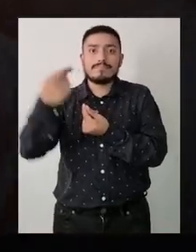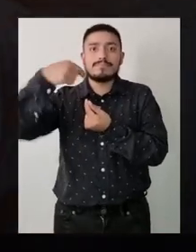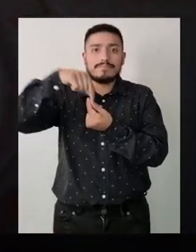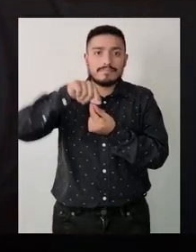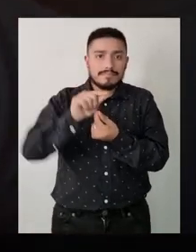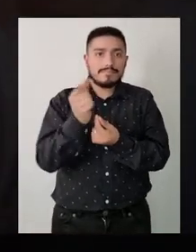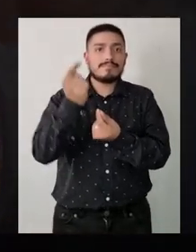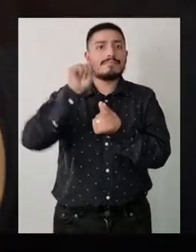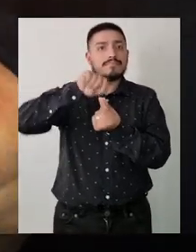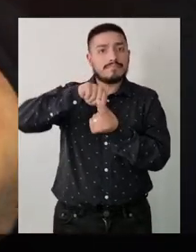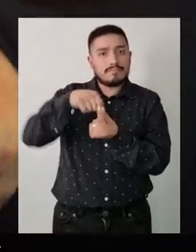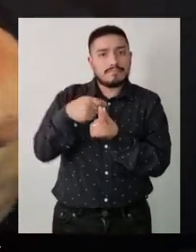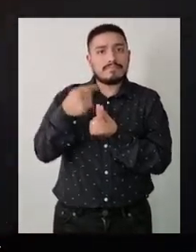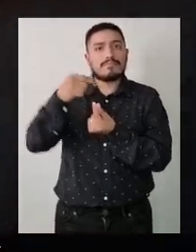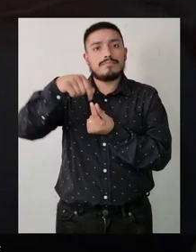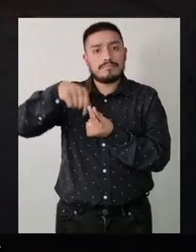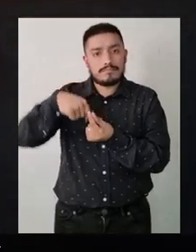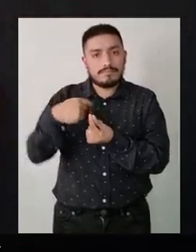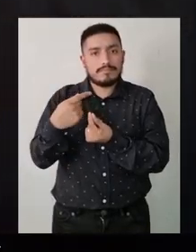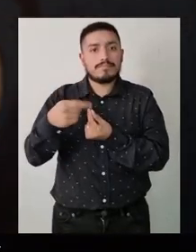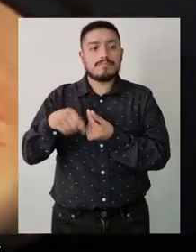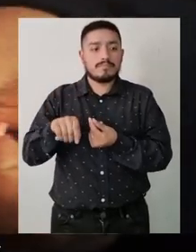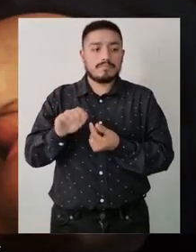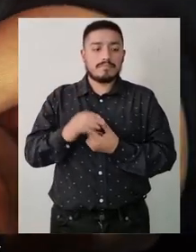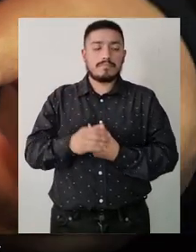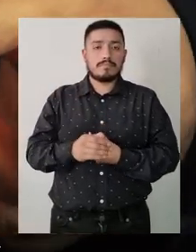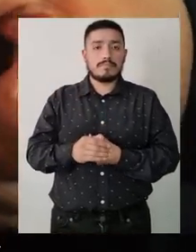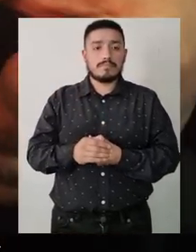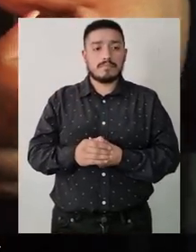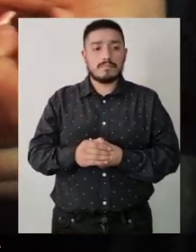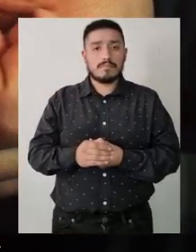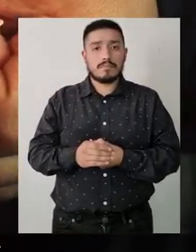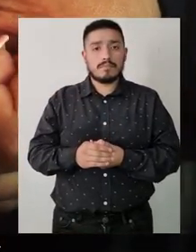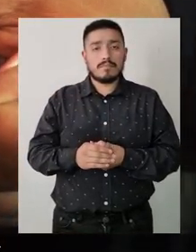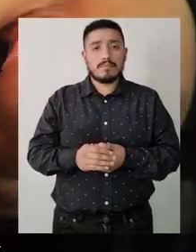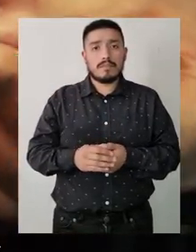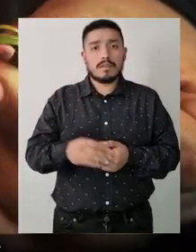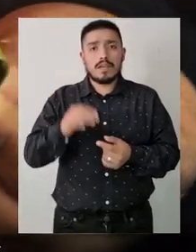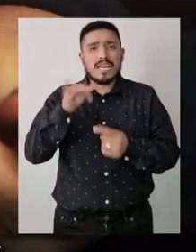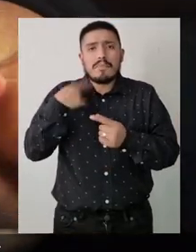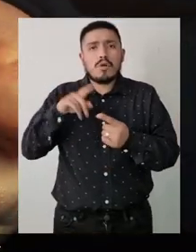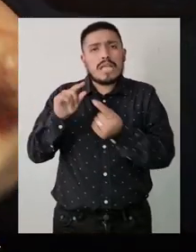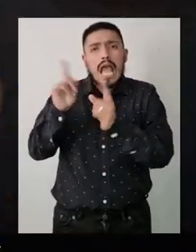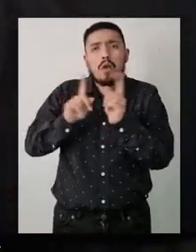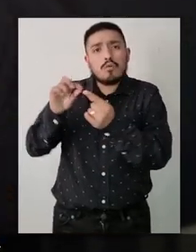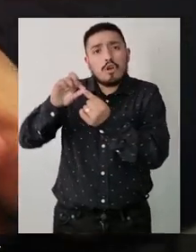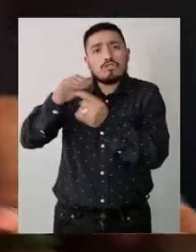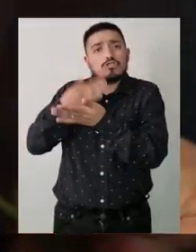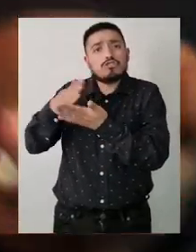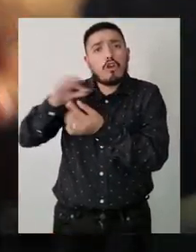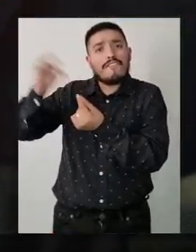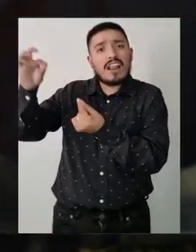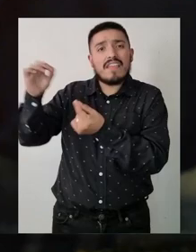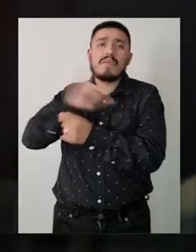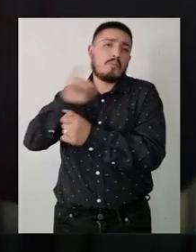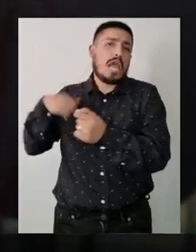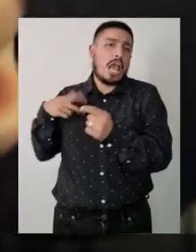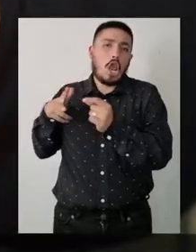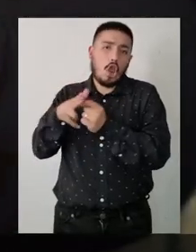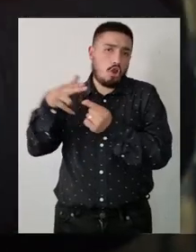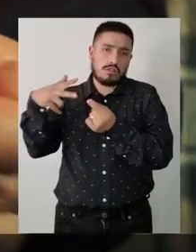Se va. No importa por qué. No importa que quede porque lo corto uno con la tijera nomás.